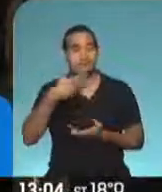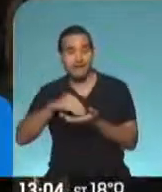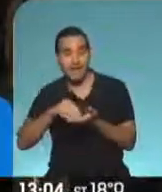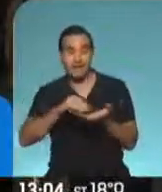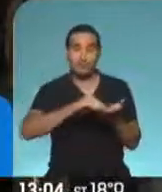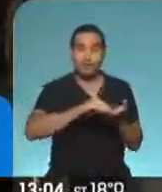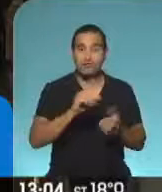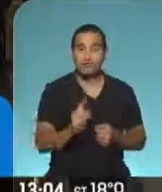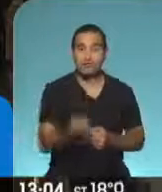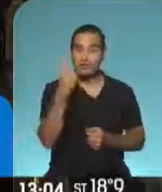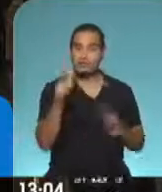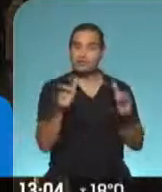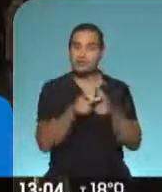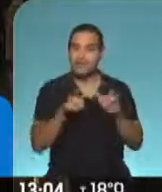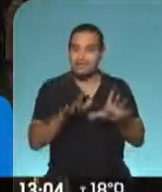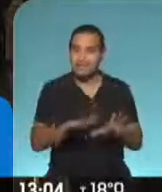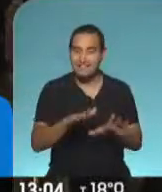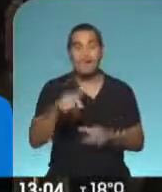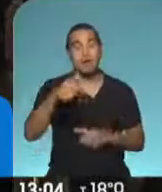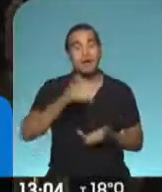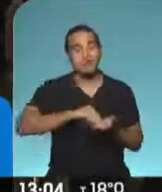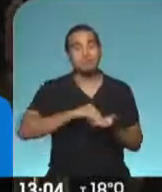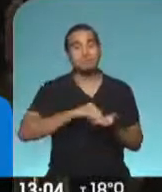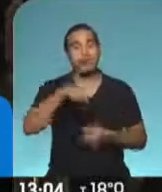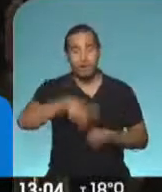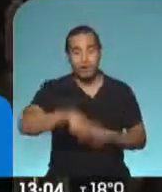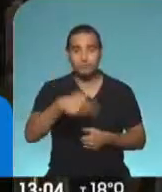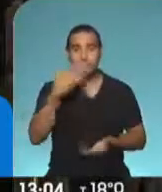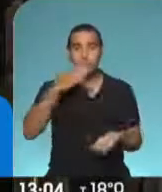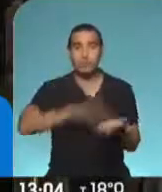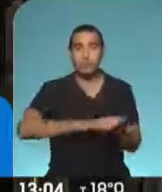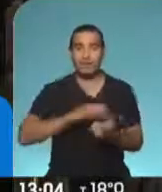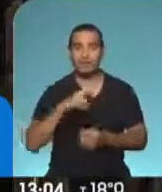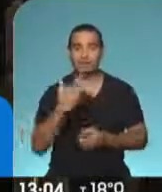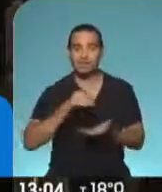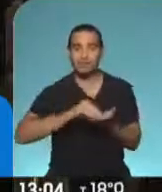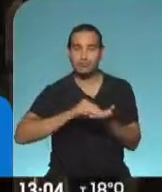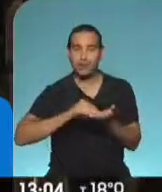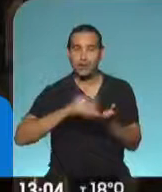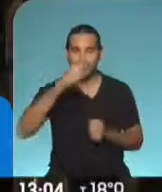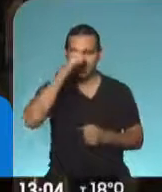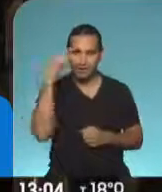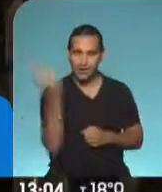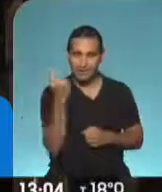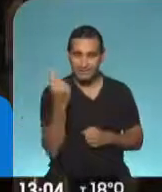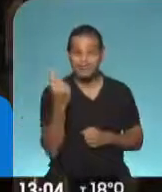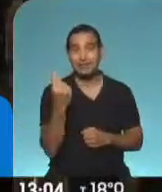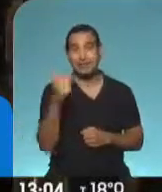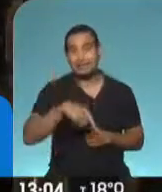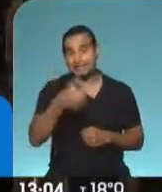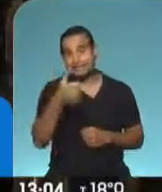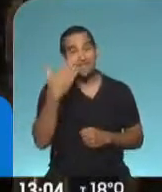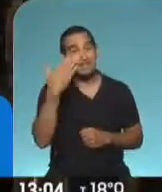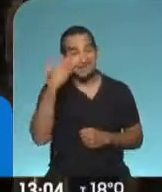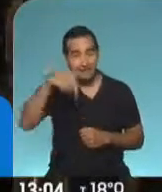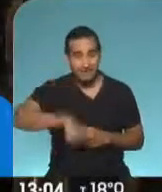Diputados. Vamos a tener también otro momento histórico con la jura de tres diputados nacionales. A partir de las 6 de la tarde